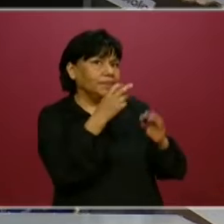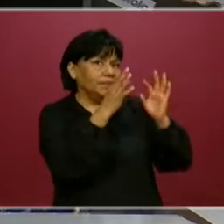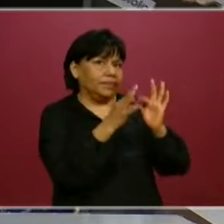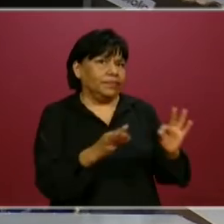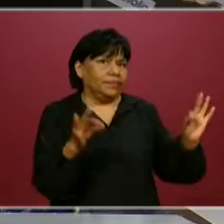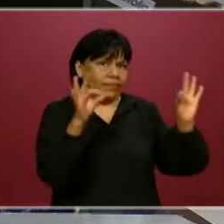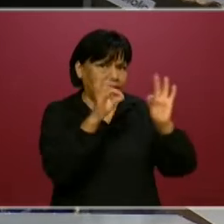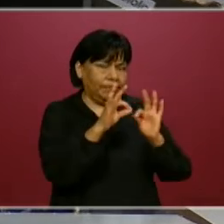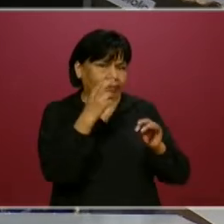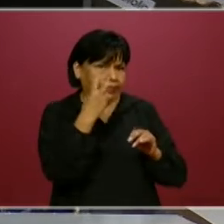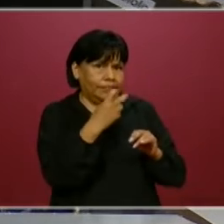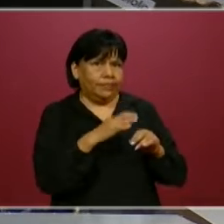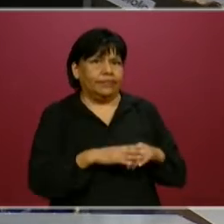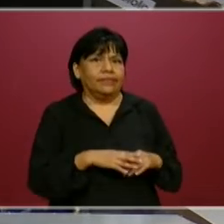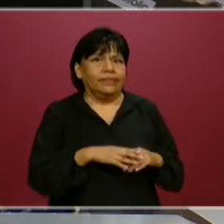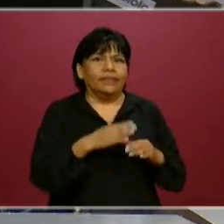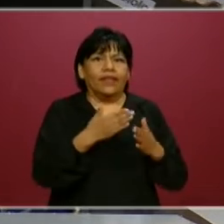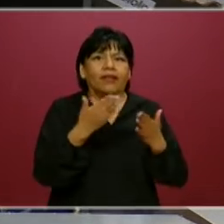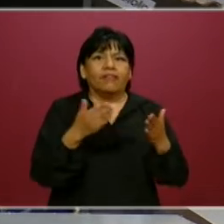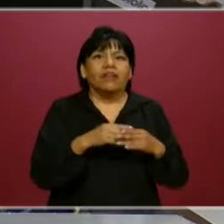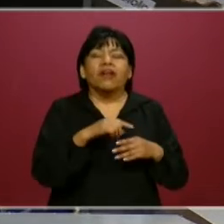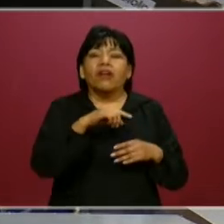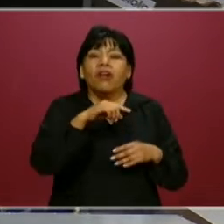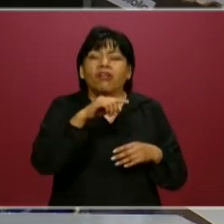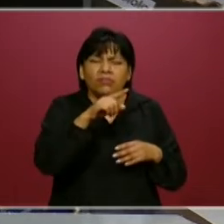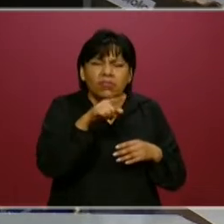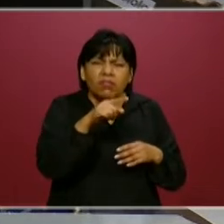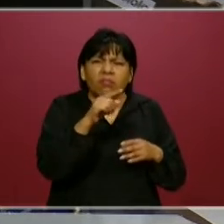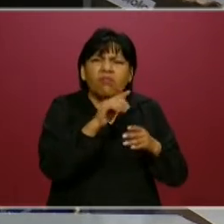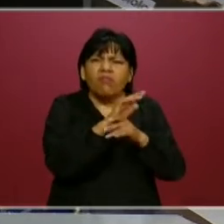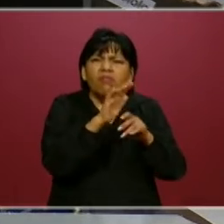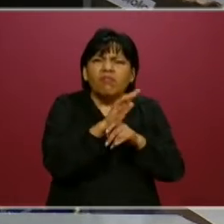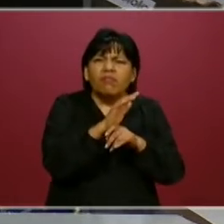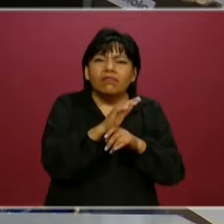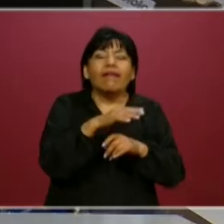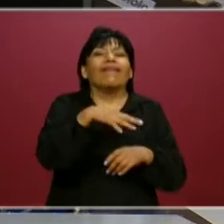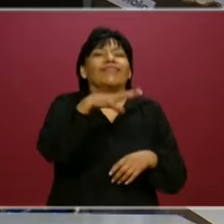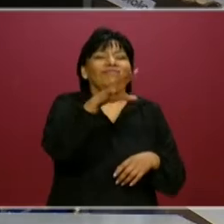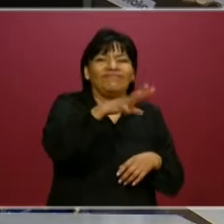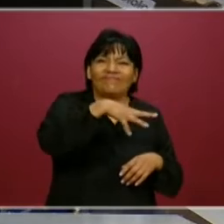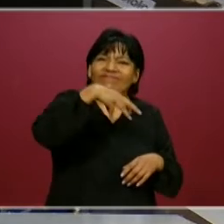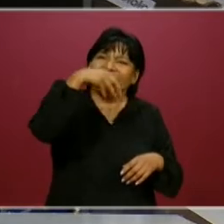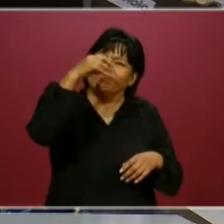y así que vamos a proceder con nuestro pulpo